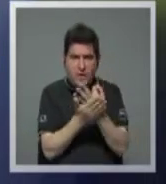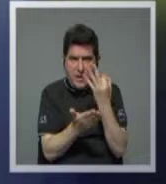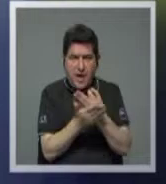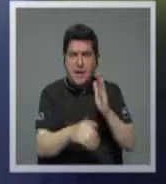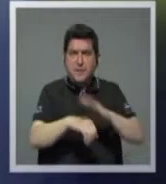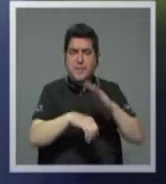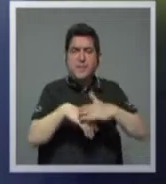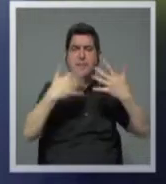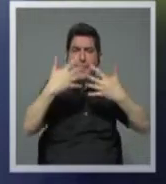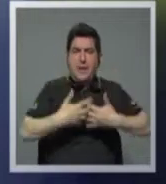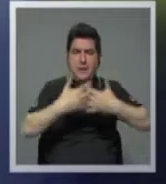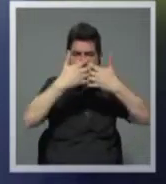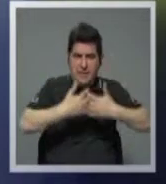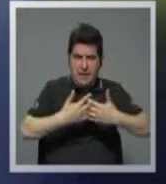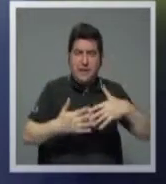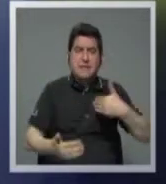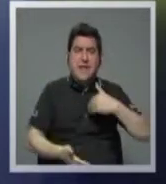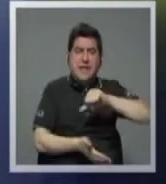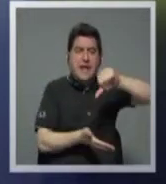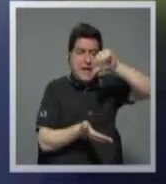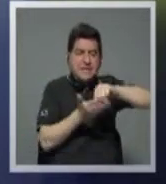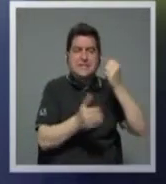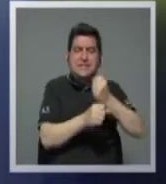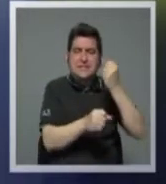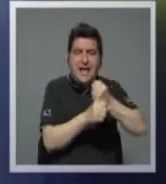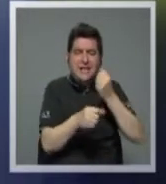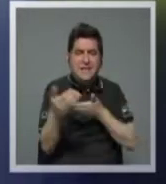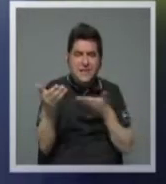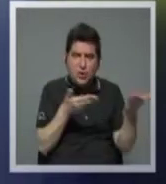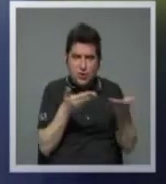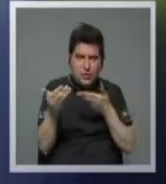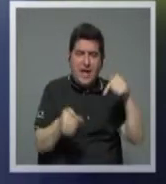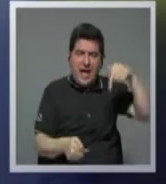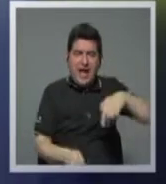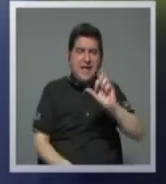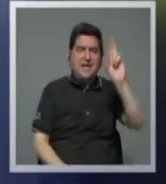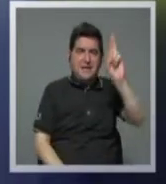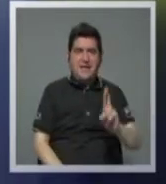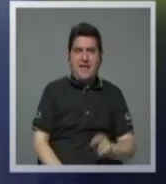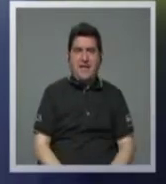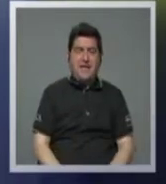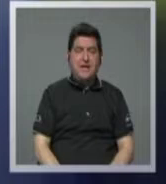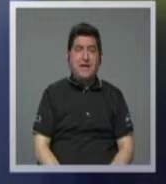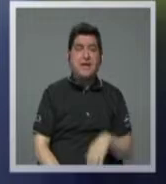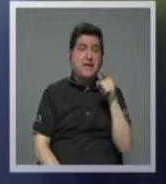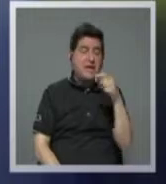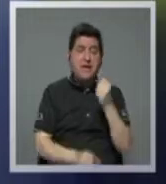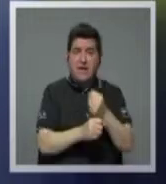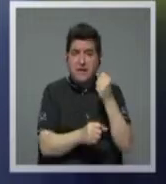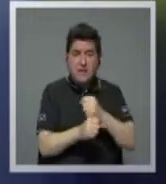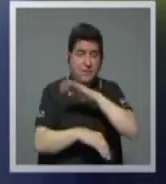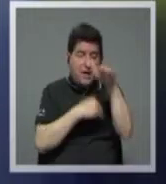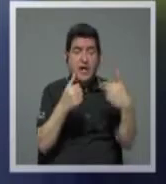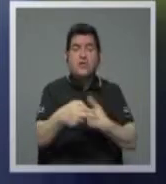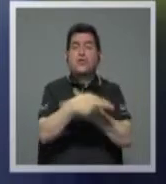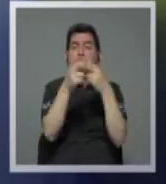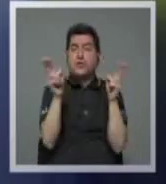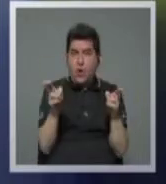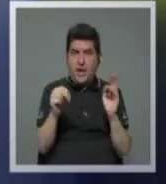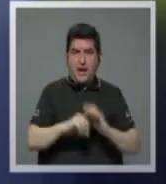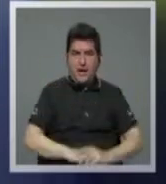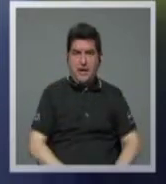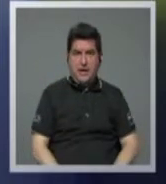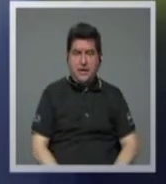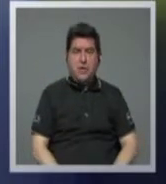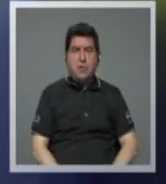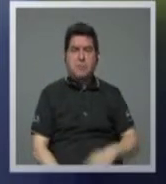permiten a las empresas entonces tener centros de operación de servicios acá en Costa Rica y operan para toda la región